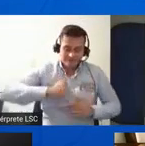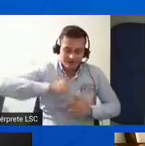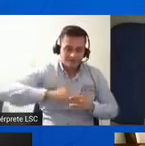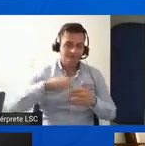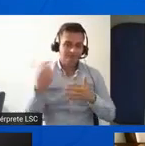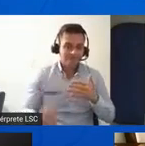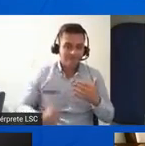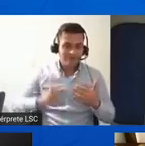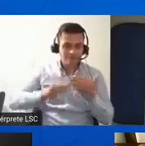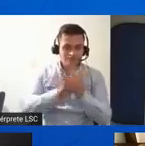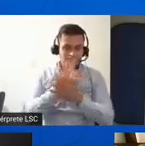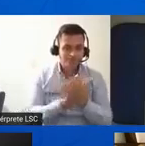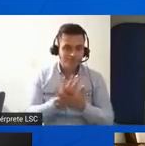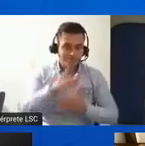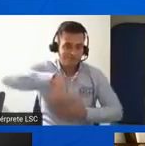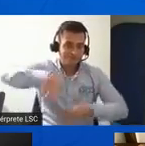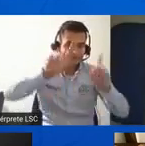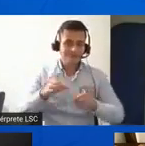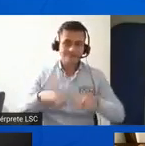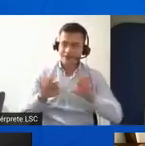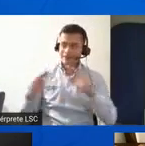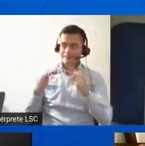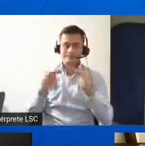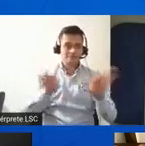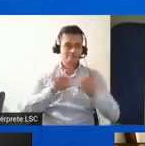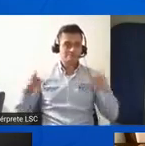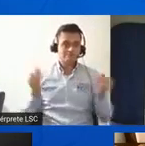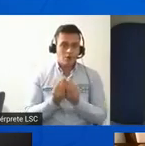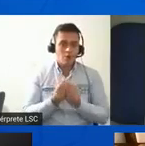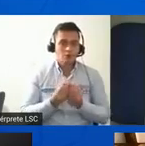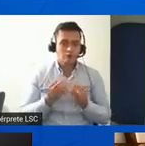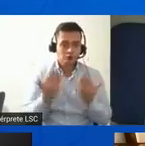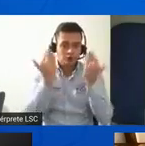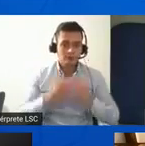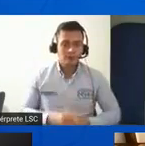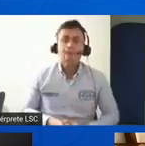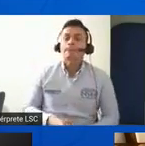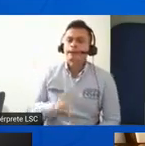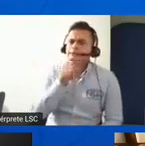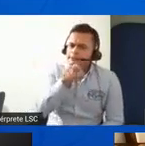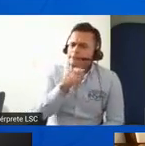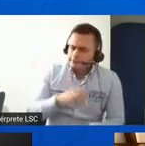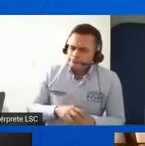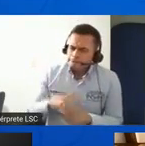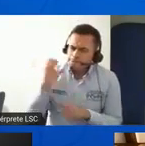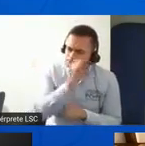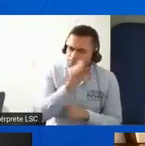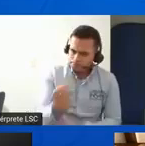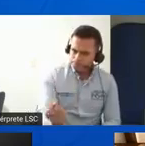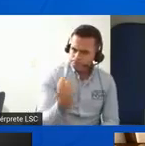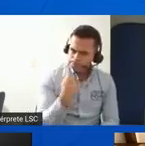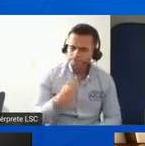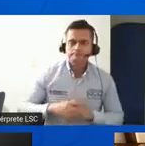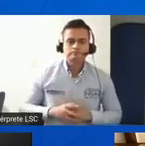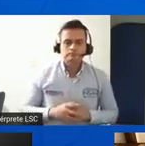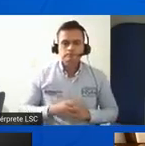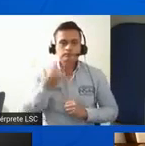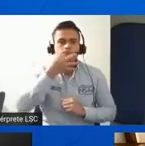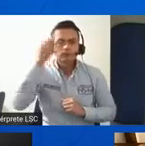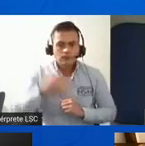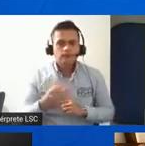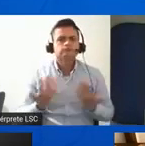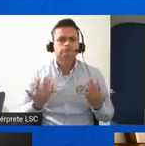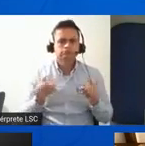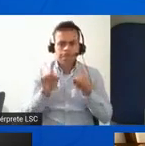que utilizan. Claro, pero ¿sabe una cosa de su pregunta? Yo creo que fueron temas que se